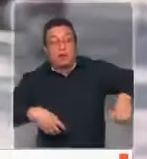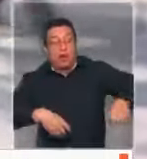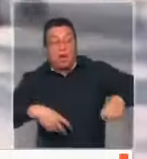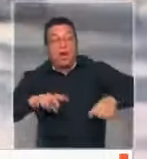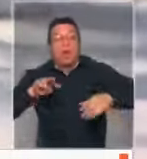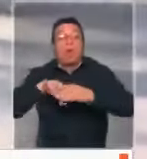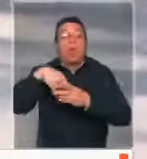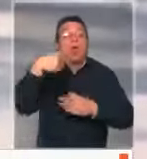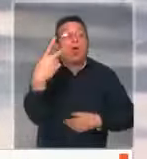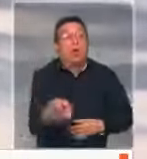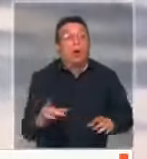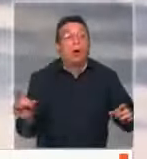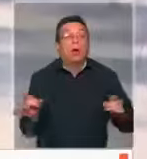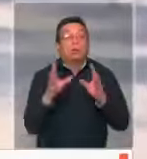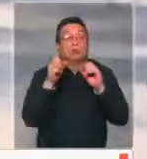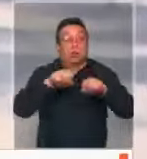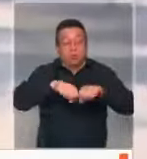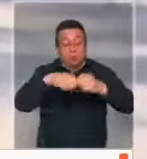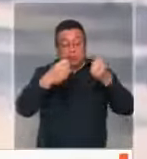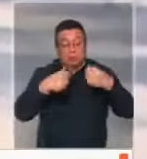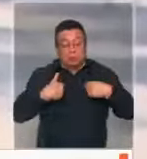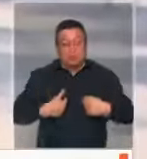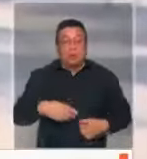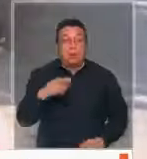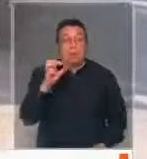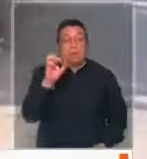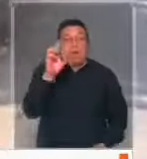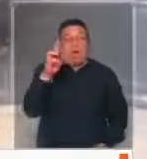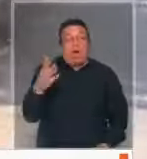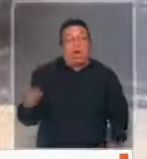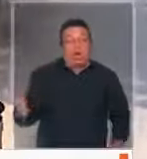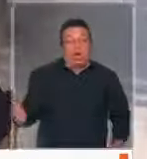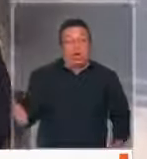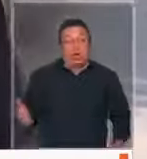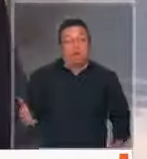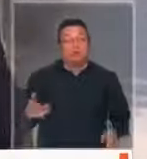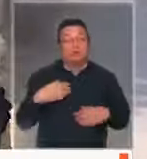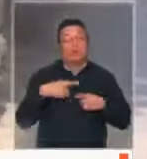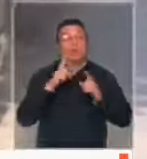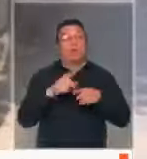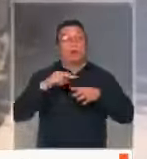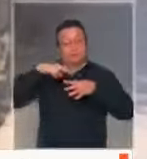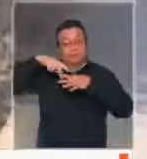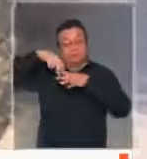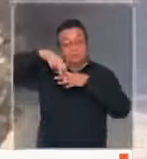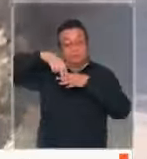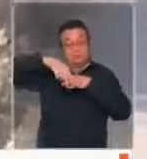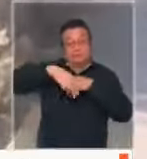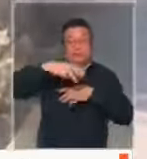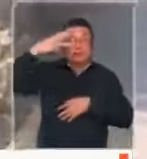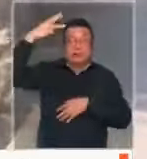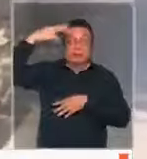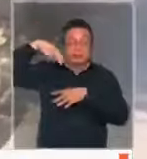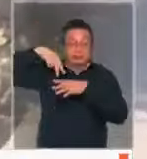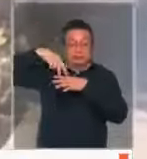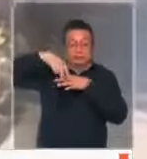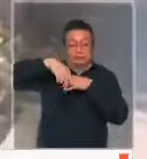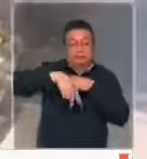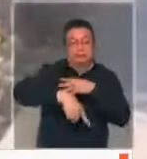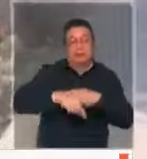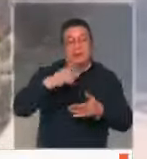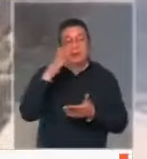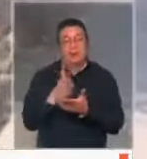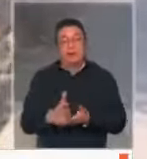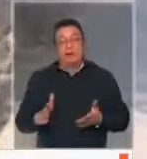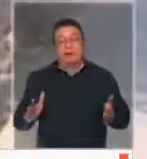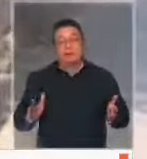botan, me quebran una rodilla, quedo peor. Tuvimos que bajar por la escala del tercer piso, bajar por la escalera.